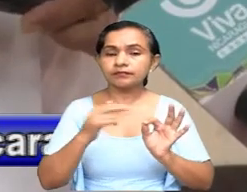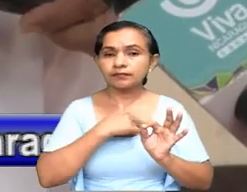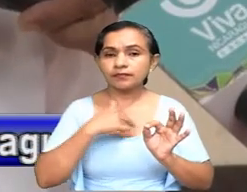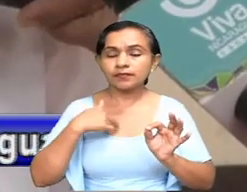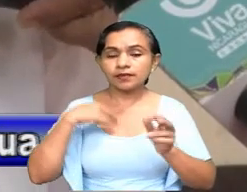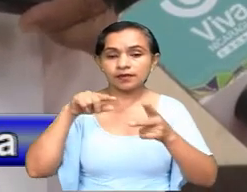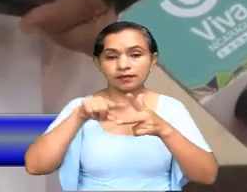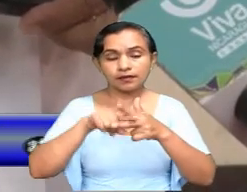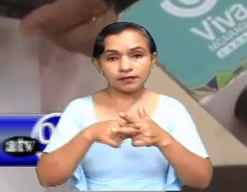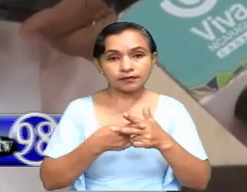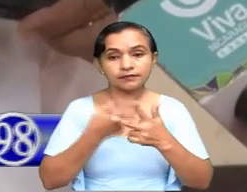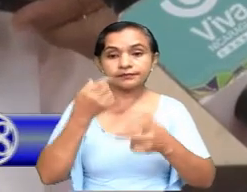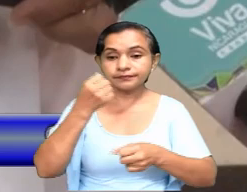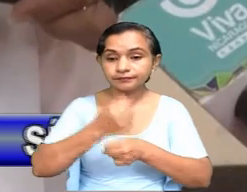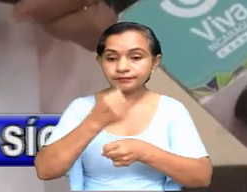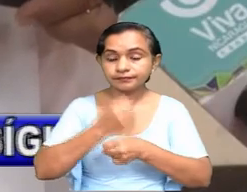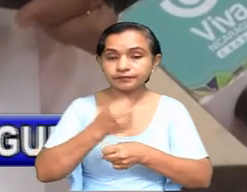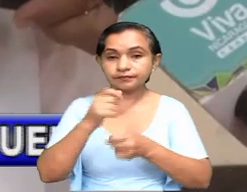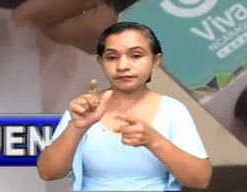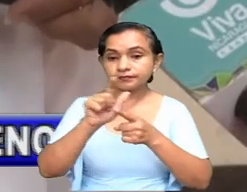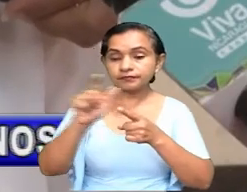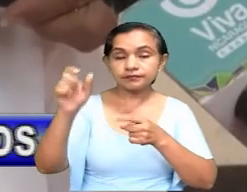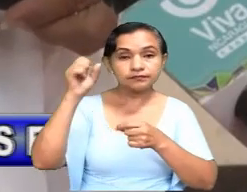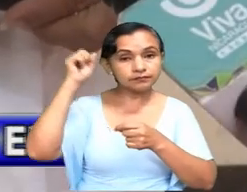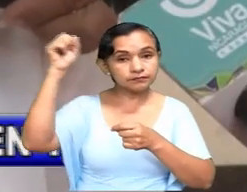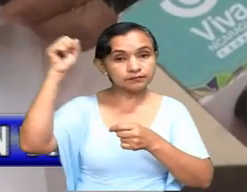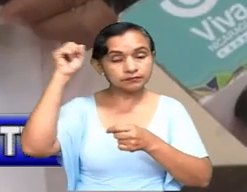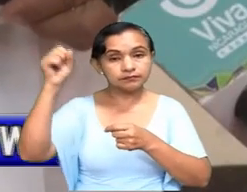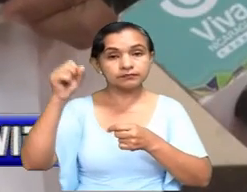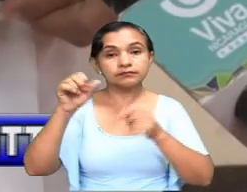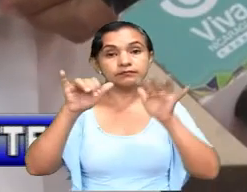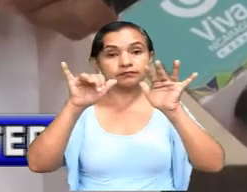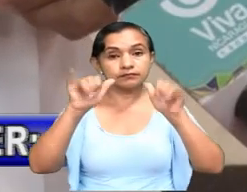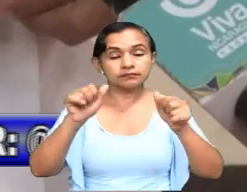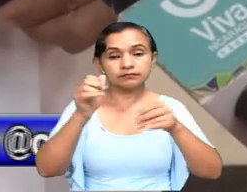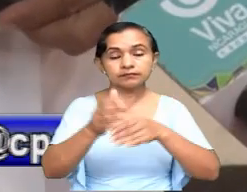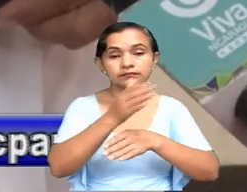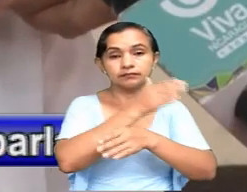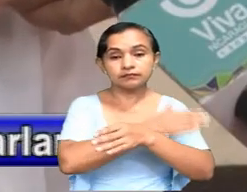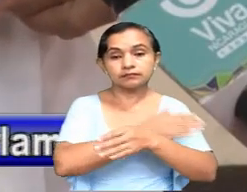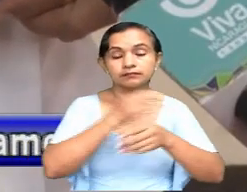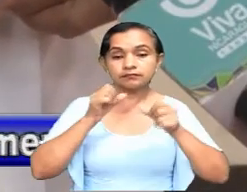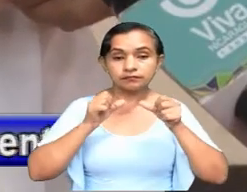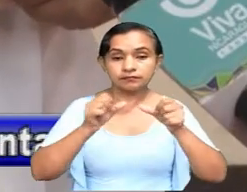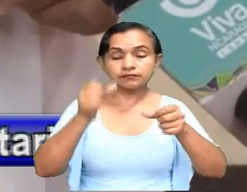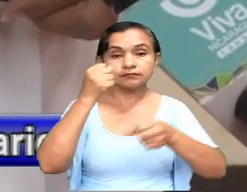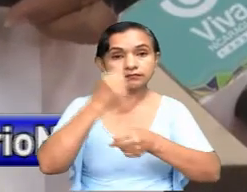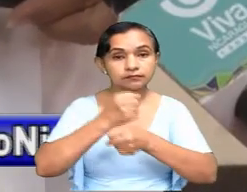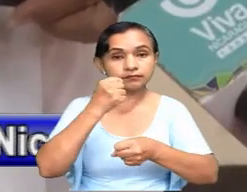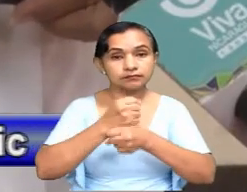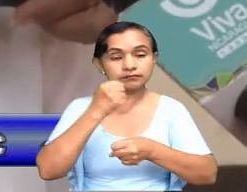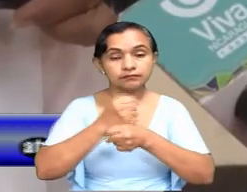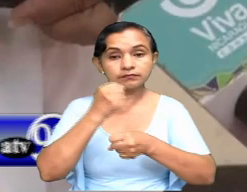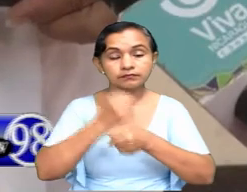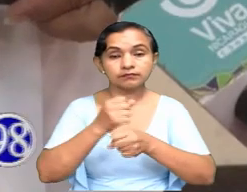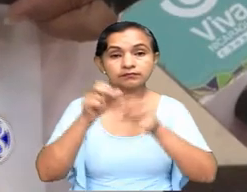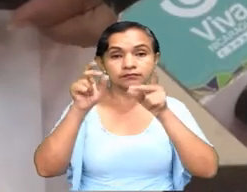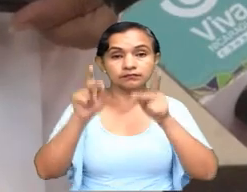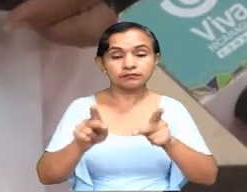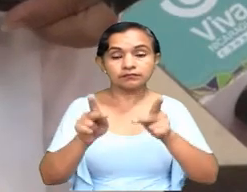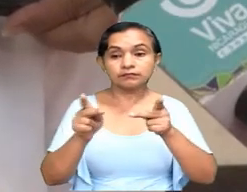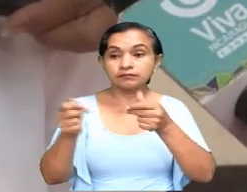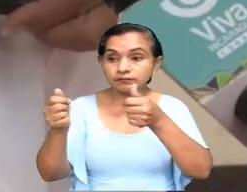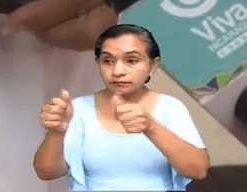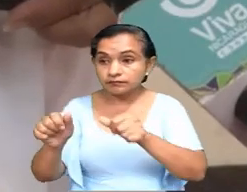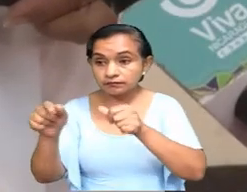inicio a las obras en este mes de julio, pero ya hemos venido avanzando con el contratista y la